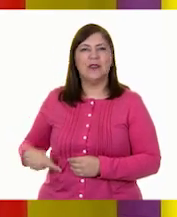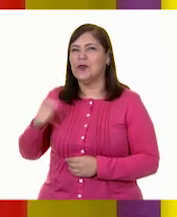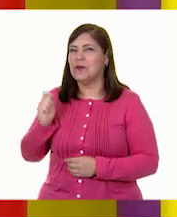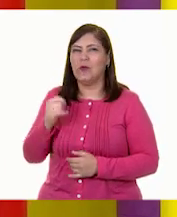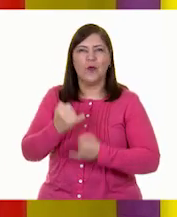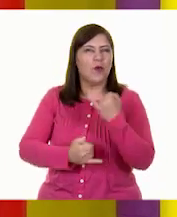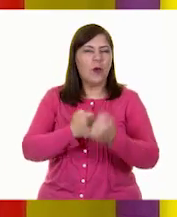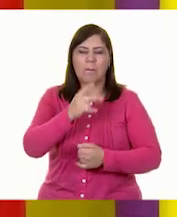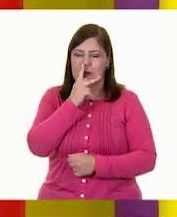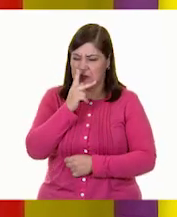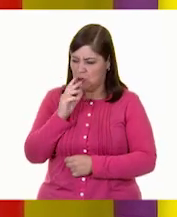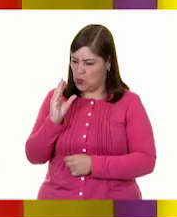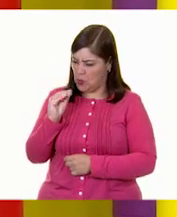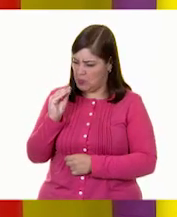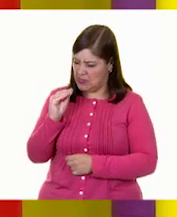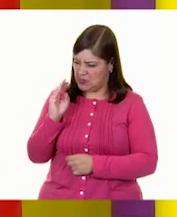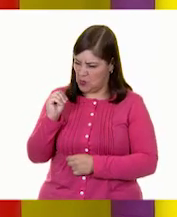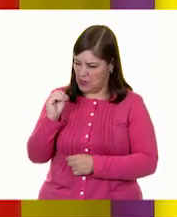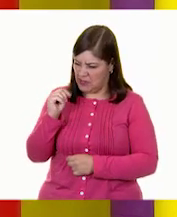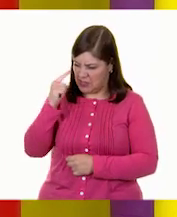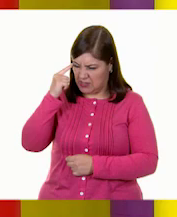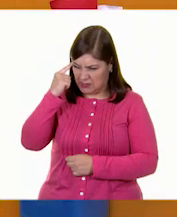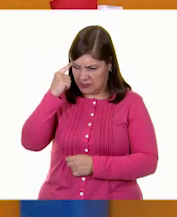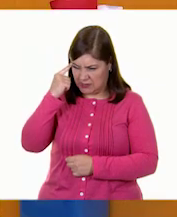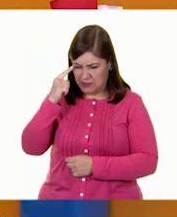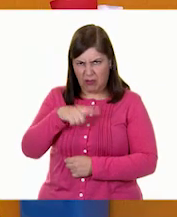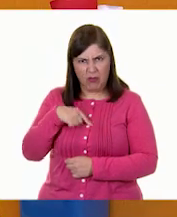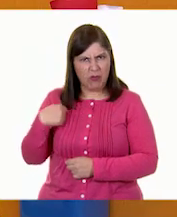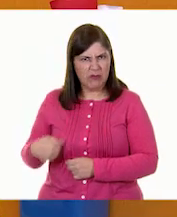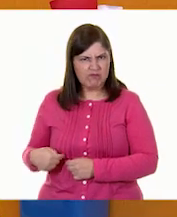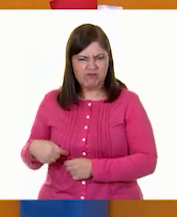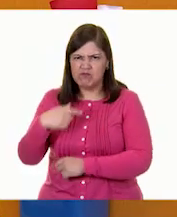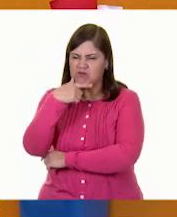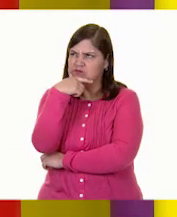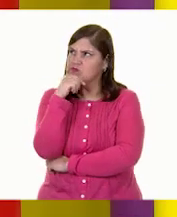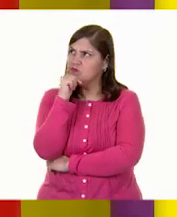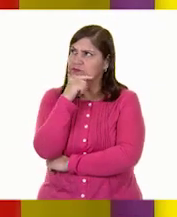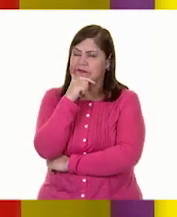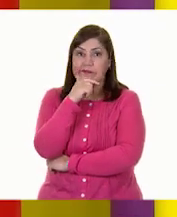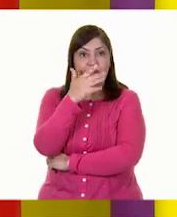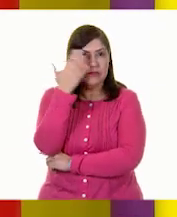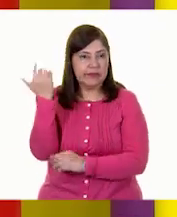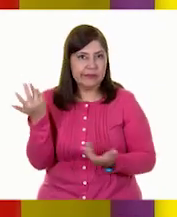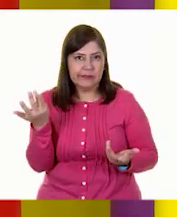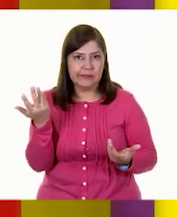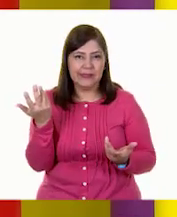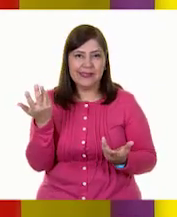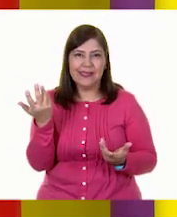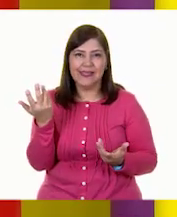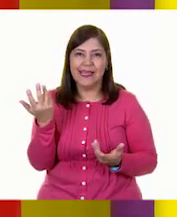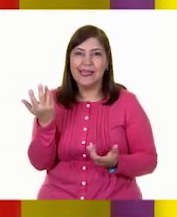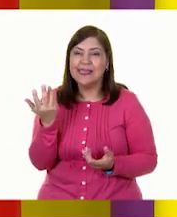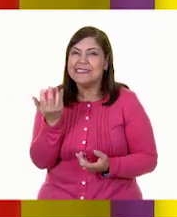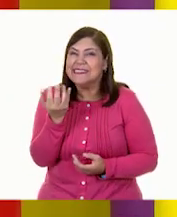juego. 99 en chino. De sonidos. No sé, maestra. Cachi